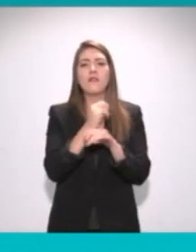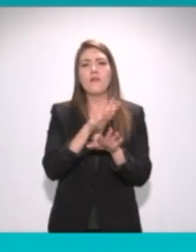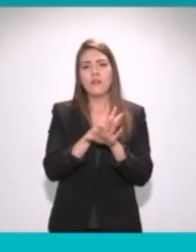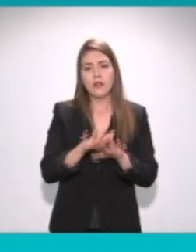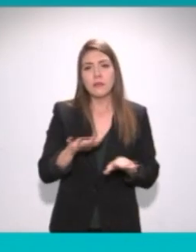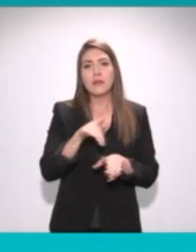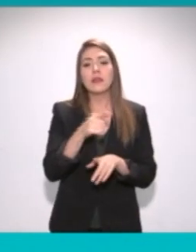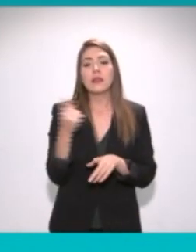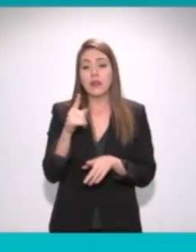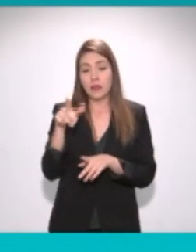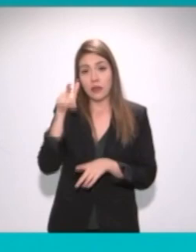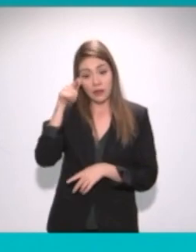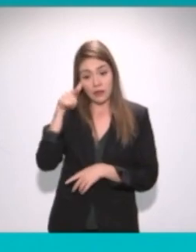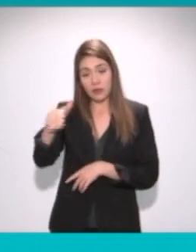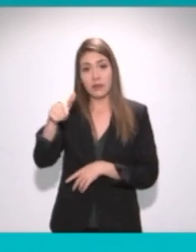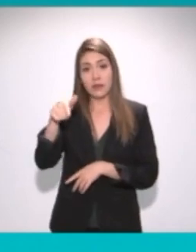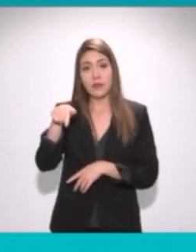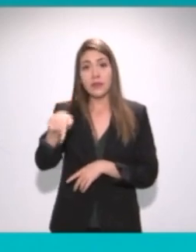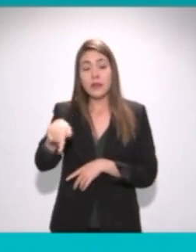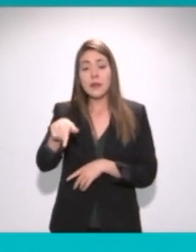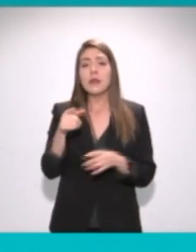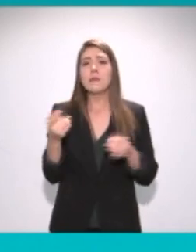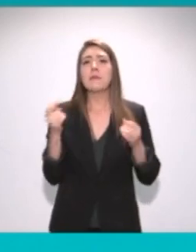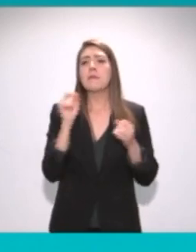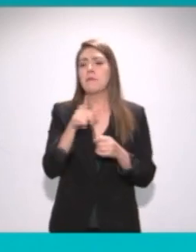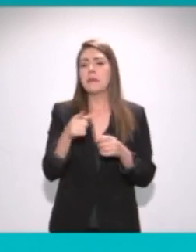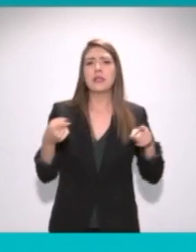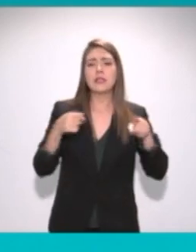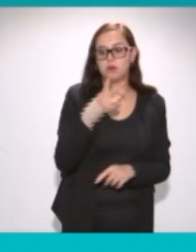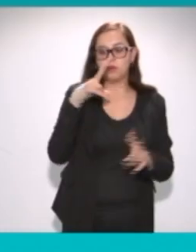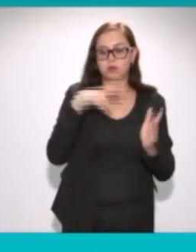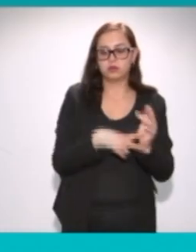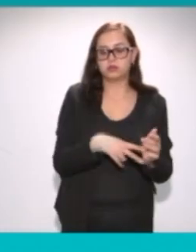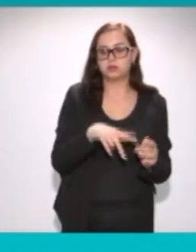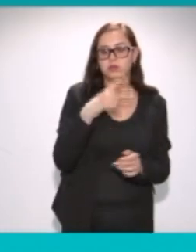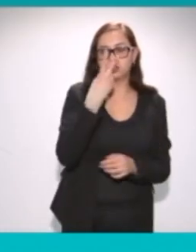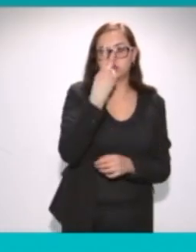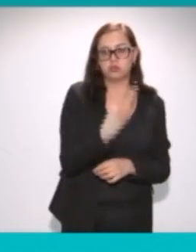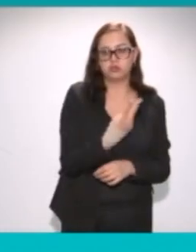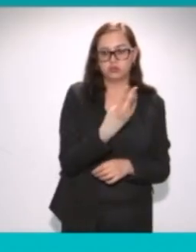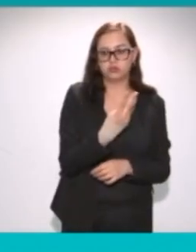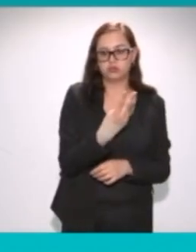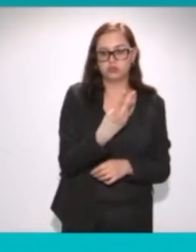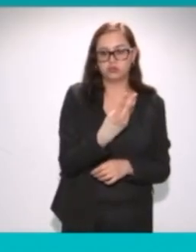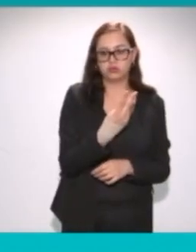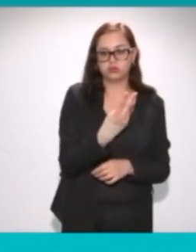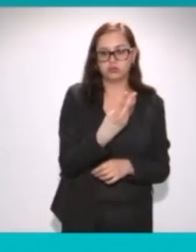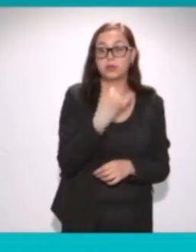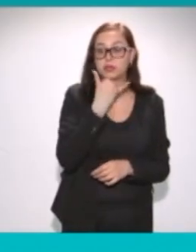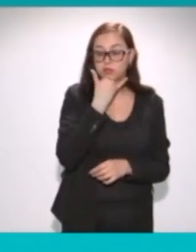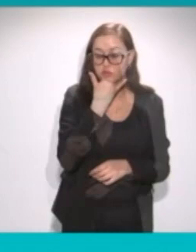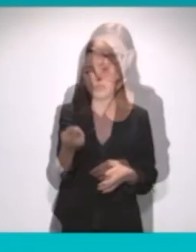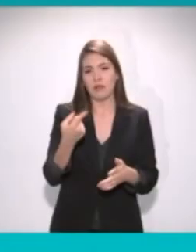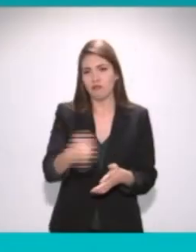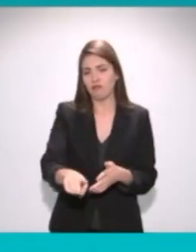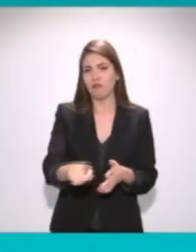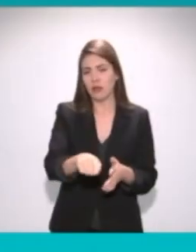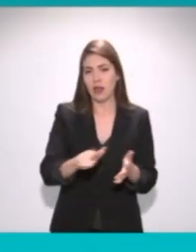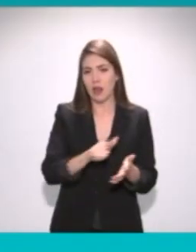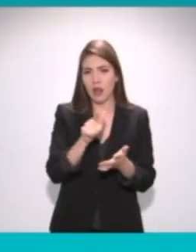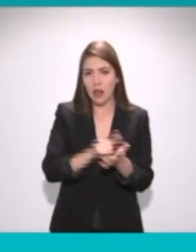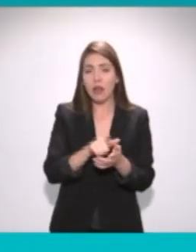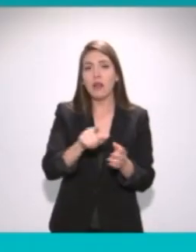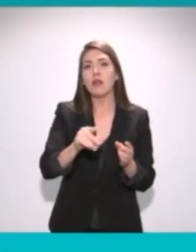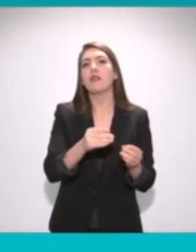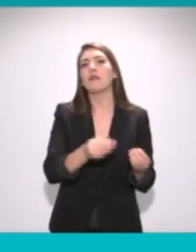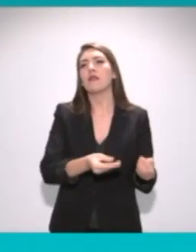Sin embargo, la respuesta recibida por esa dependencia fue que el Estado Mayor ya no forma parte de su estructura, por lo que se remitió la petición a la Unidad de